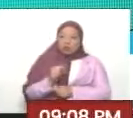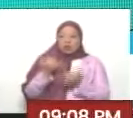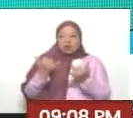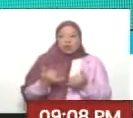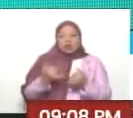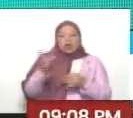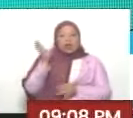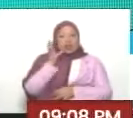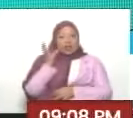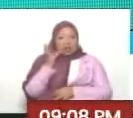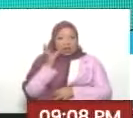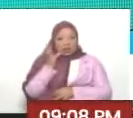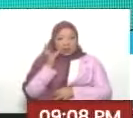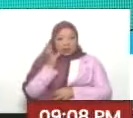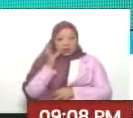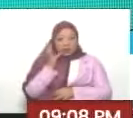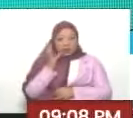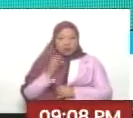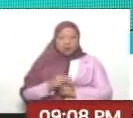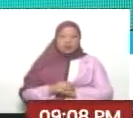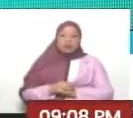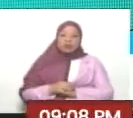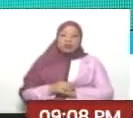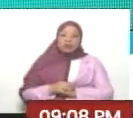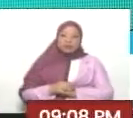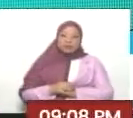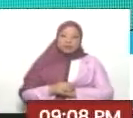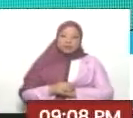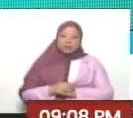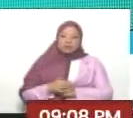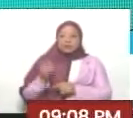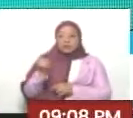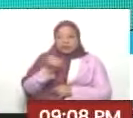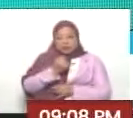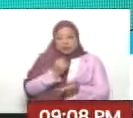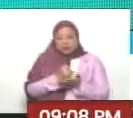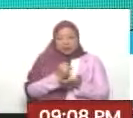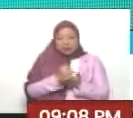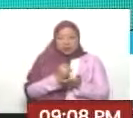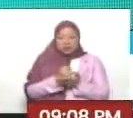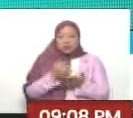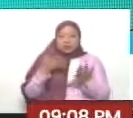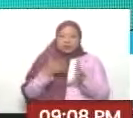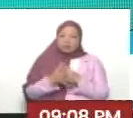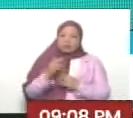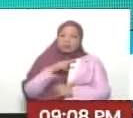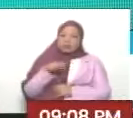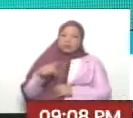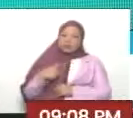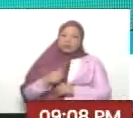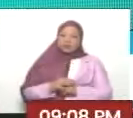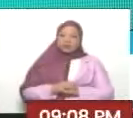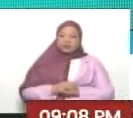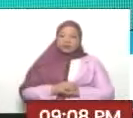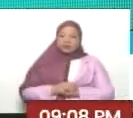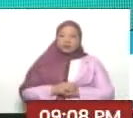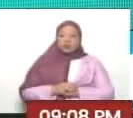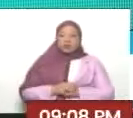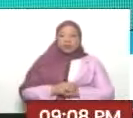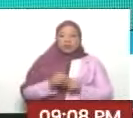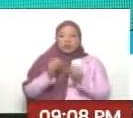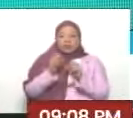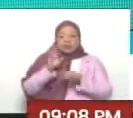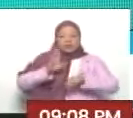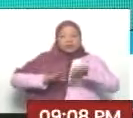al cacao, ya que es un rubro que nos identifica a nosotros como